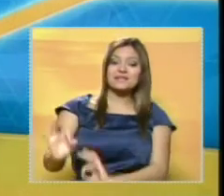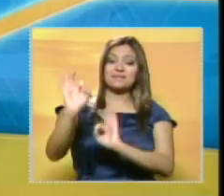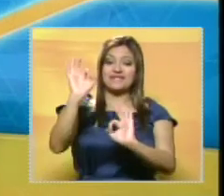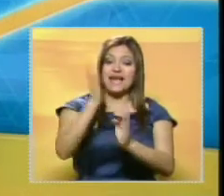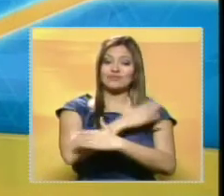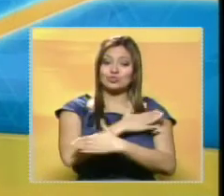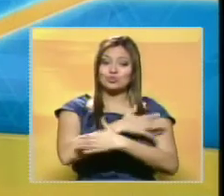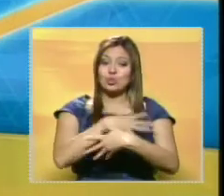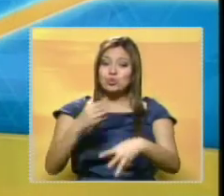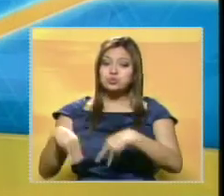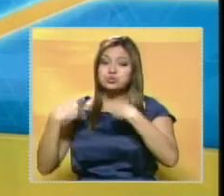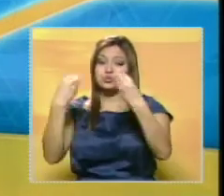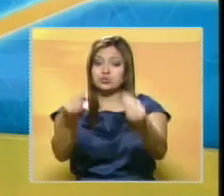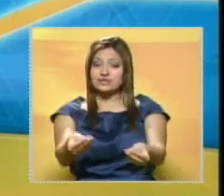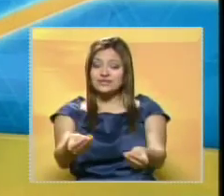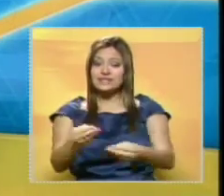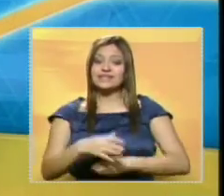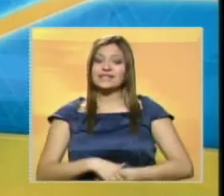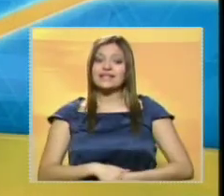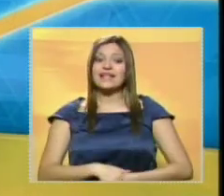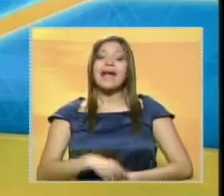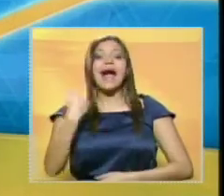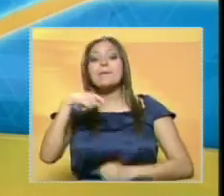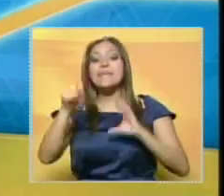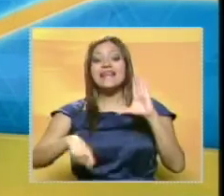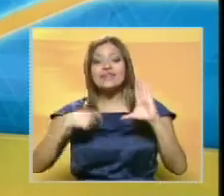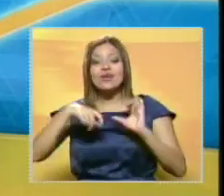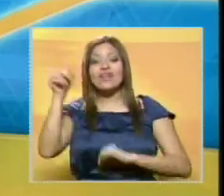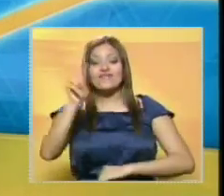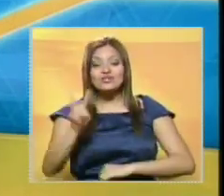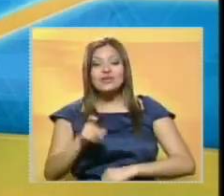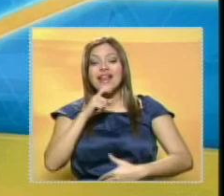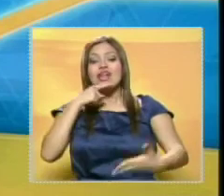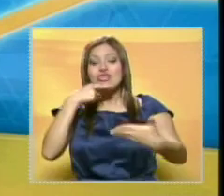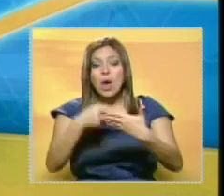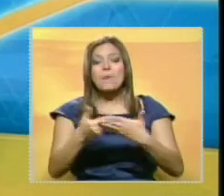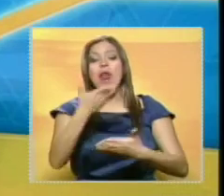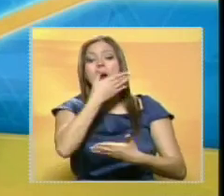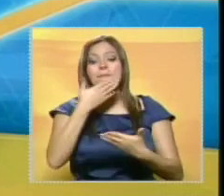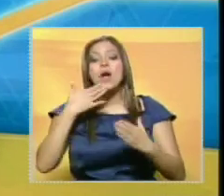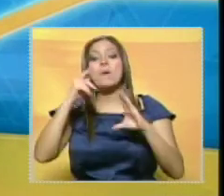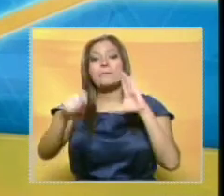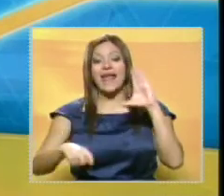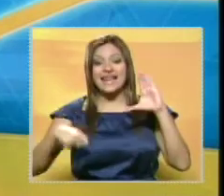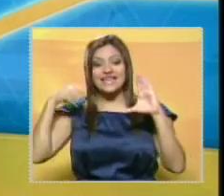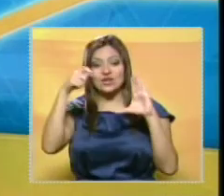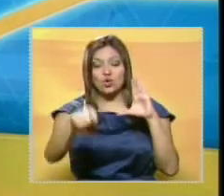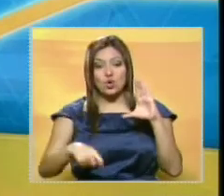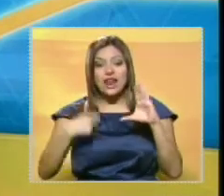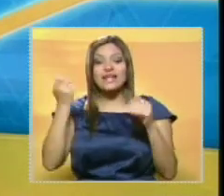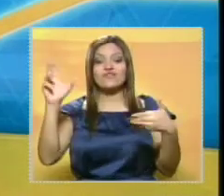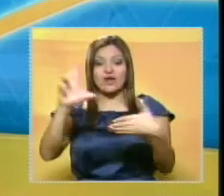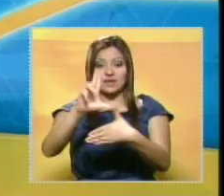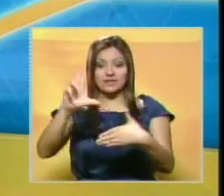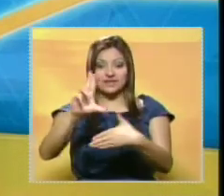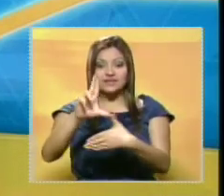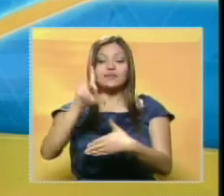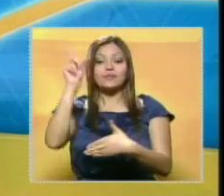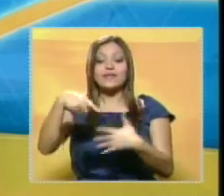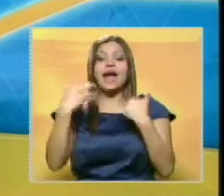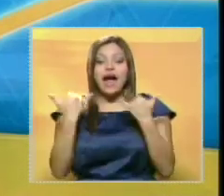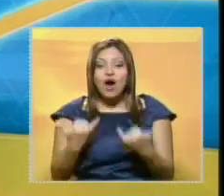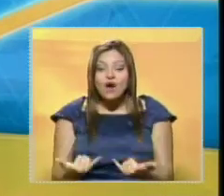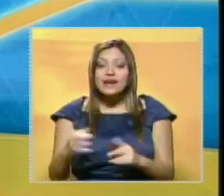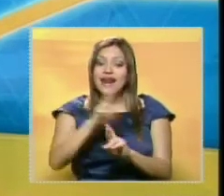Premio Goya. La reconocida cinta Azul y no tan rosa se impuso como la mejor película iberoamericana y se